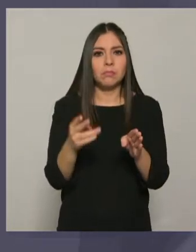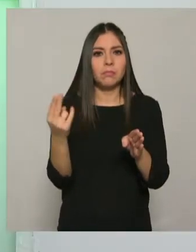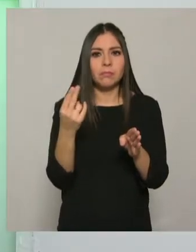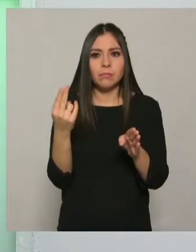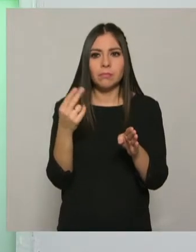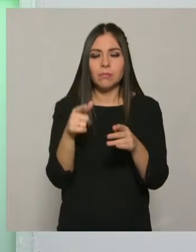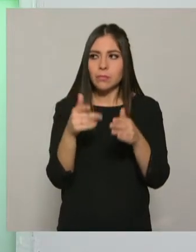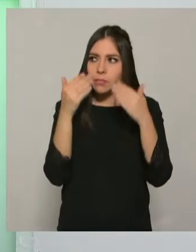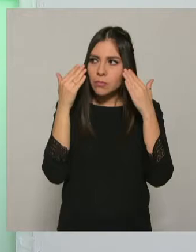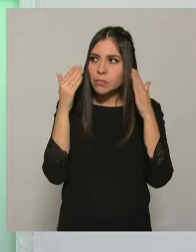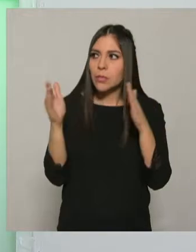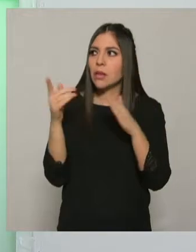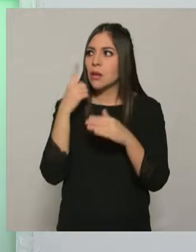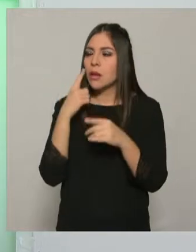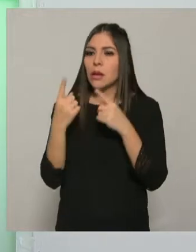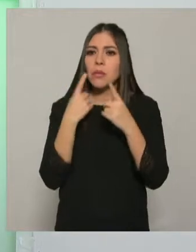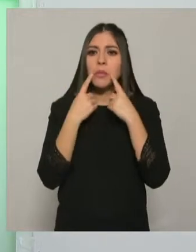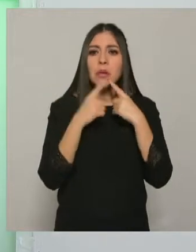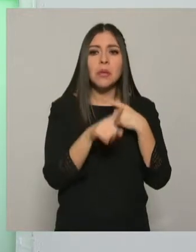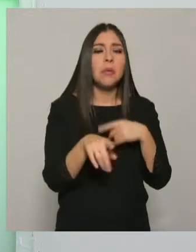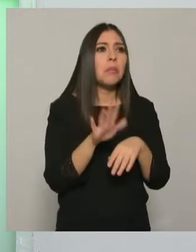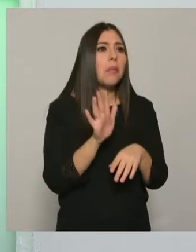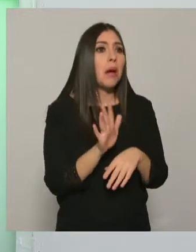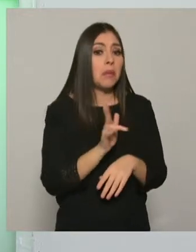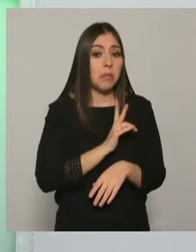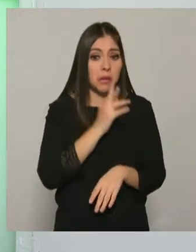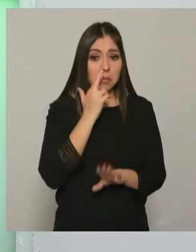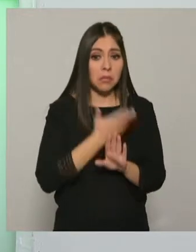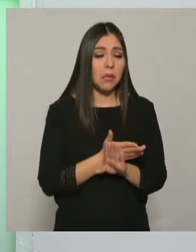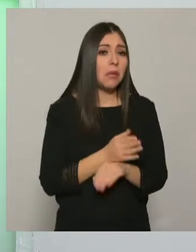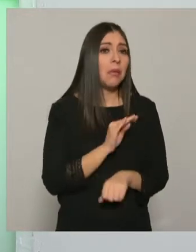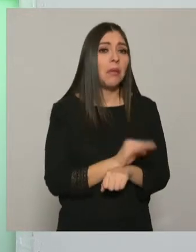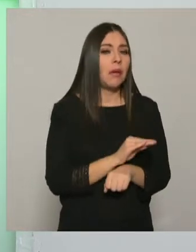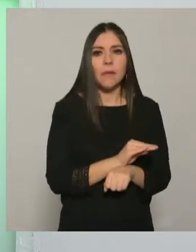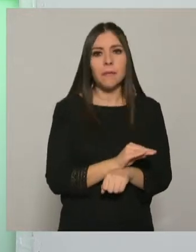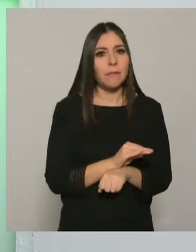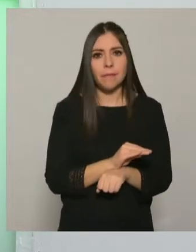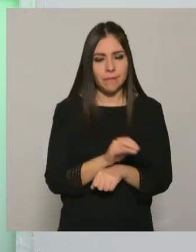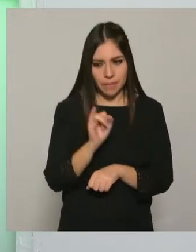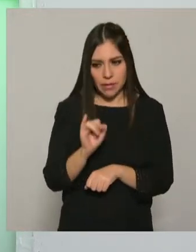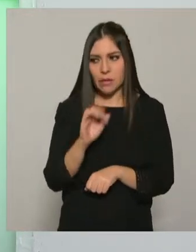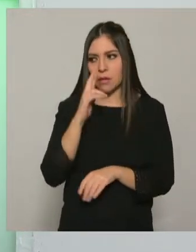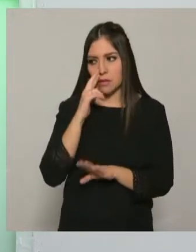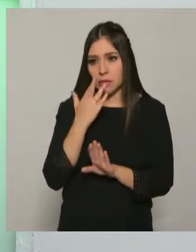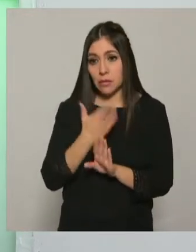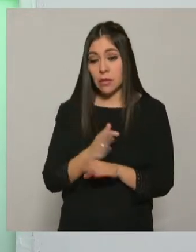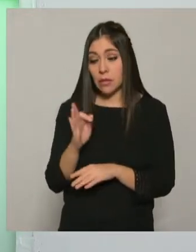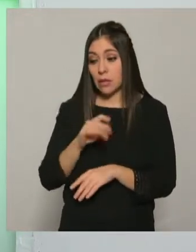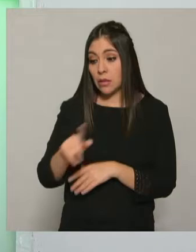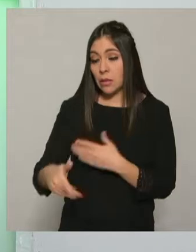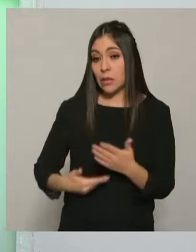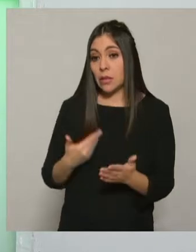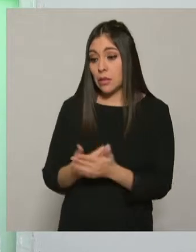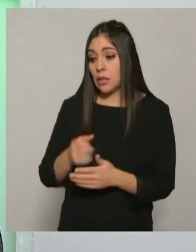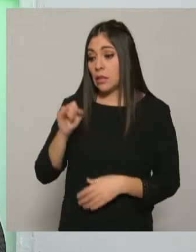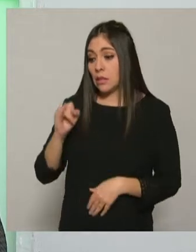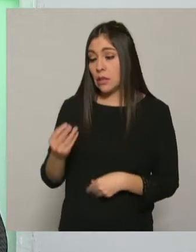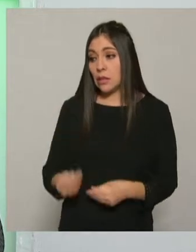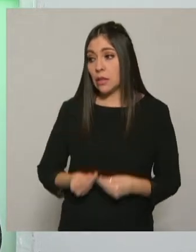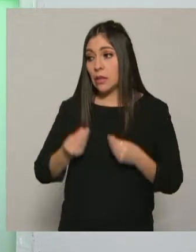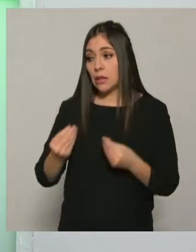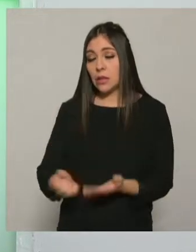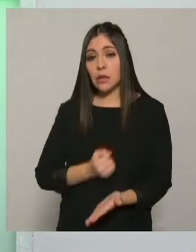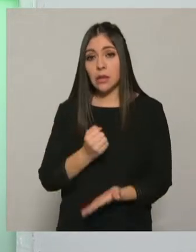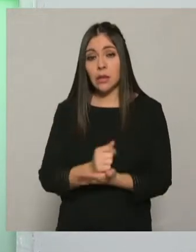hagan como que no les corresponde el tema. Claro que les corresponde, porque si esta iniciativa pasa, se aprueba, ya se lee en el Código